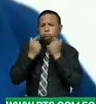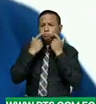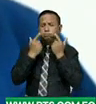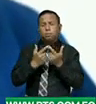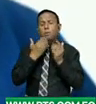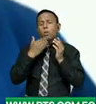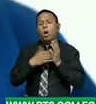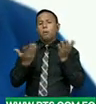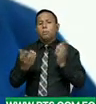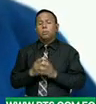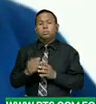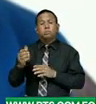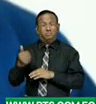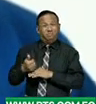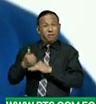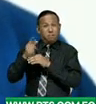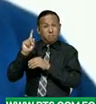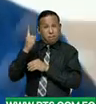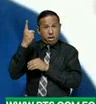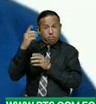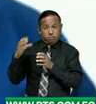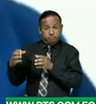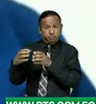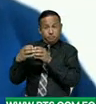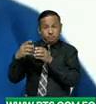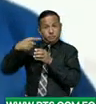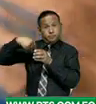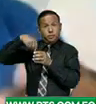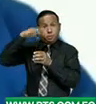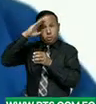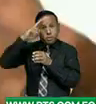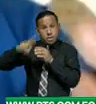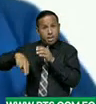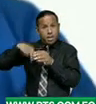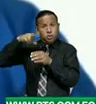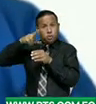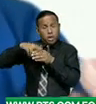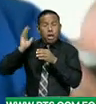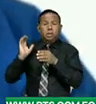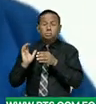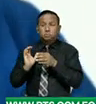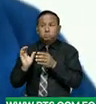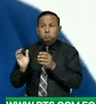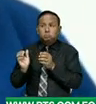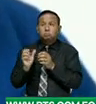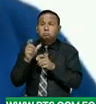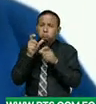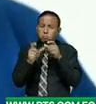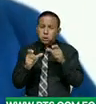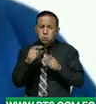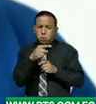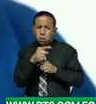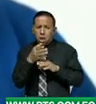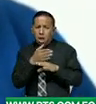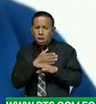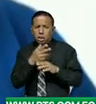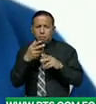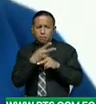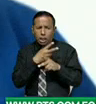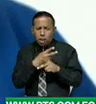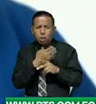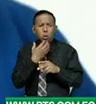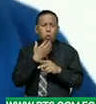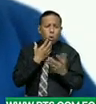unificado verdad Donde está la Policía Nacional donde está el el la persona responsable de la unidad de la unidad médica